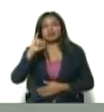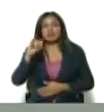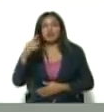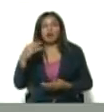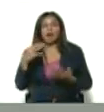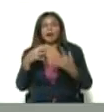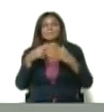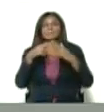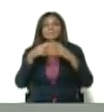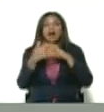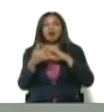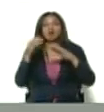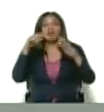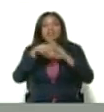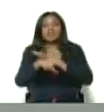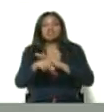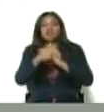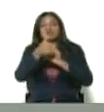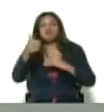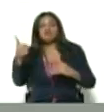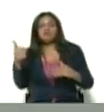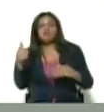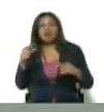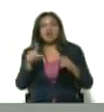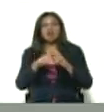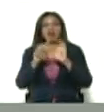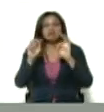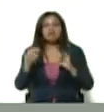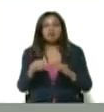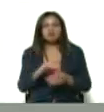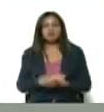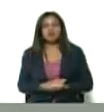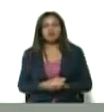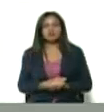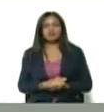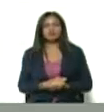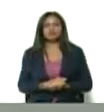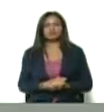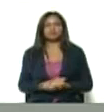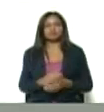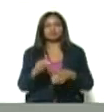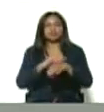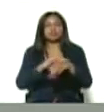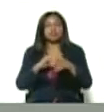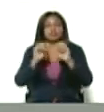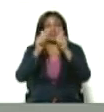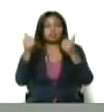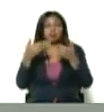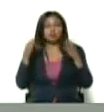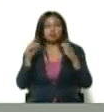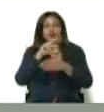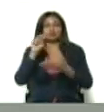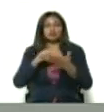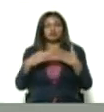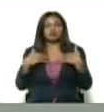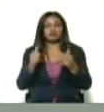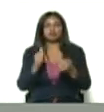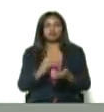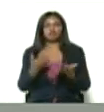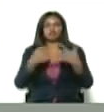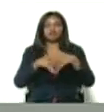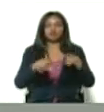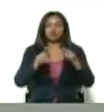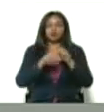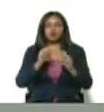adentro 1, barrio adentro 2, barrio adentro 3, para eso es el sistema público nacional de salud. Y en este caso integrado con el